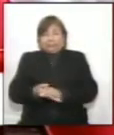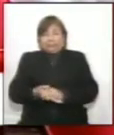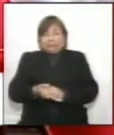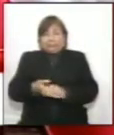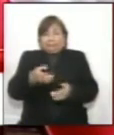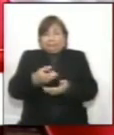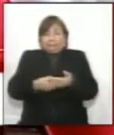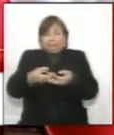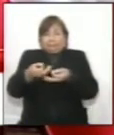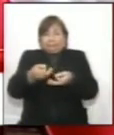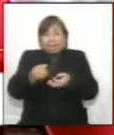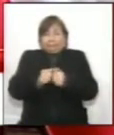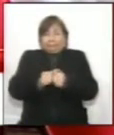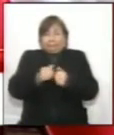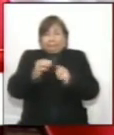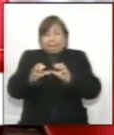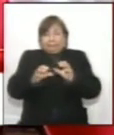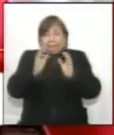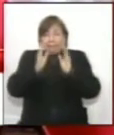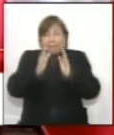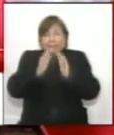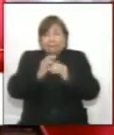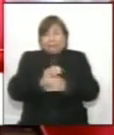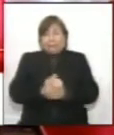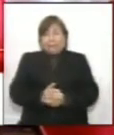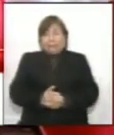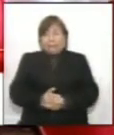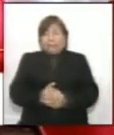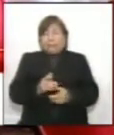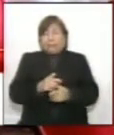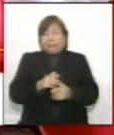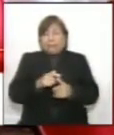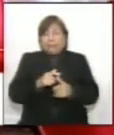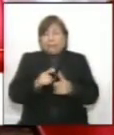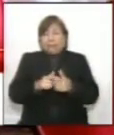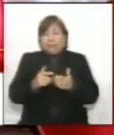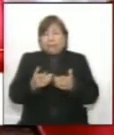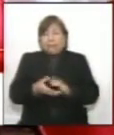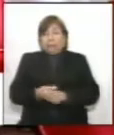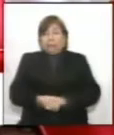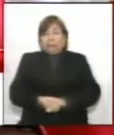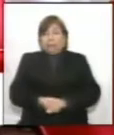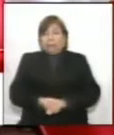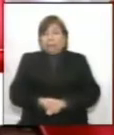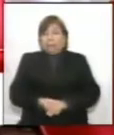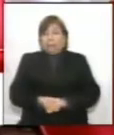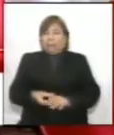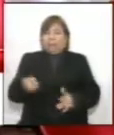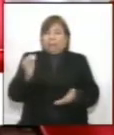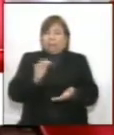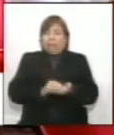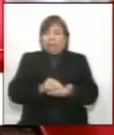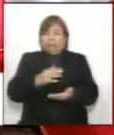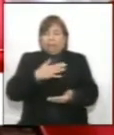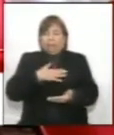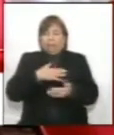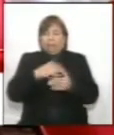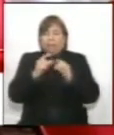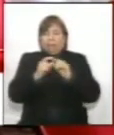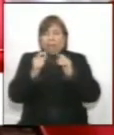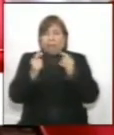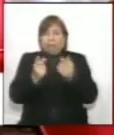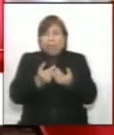económica, que es la atención a los sectores. Entonces, en consecuencia, yo creo que, nuevamente repito, hasta mi propia bancada,